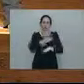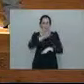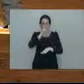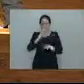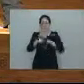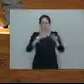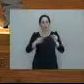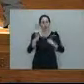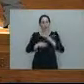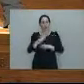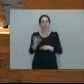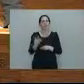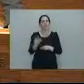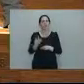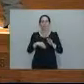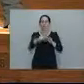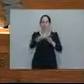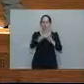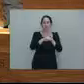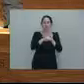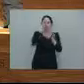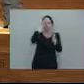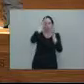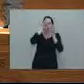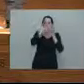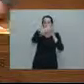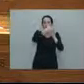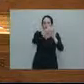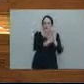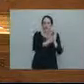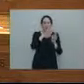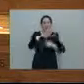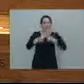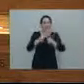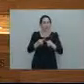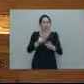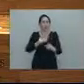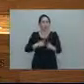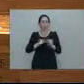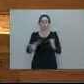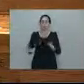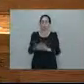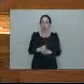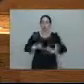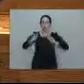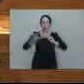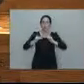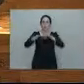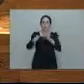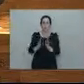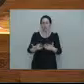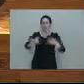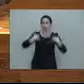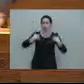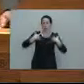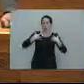de adoptar medidas concretas que permitan mejorar las condiciones de todas las familias asturianas que padecen en sus hogares estas consecuencias